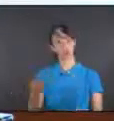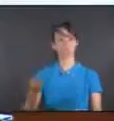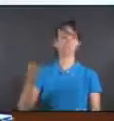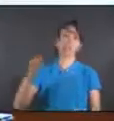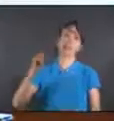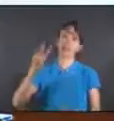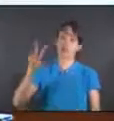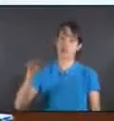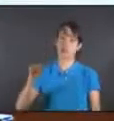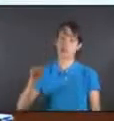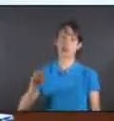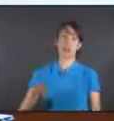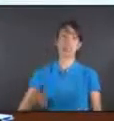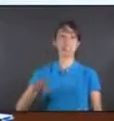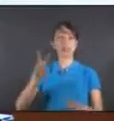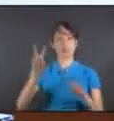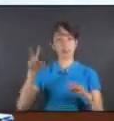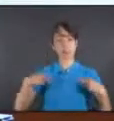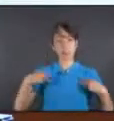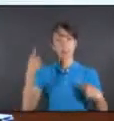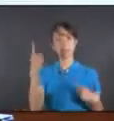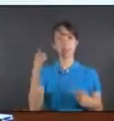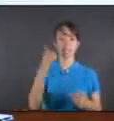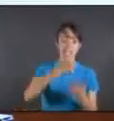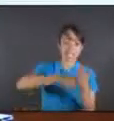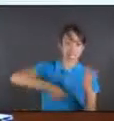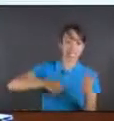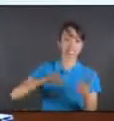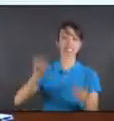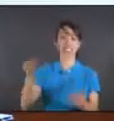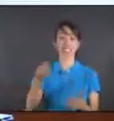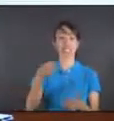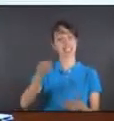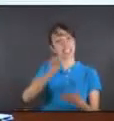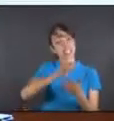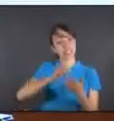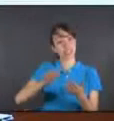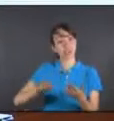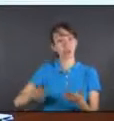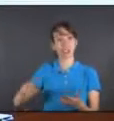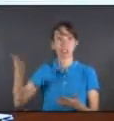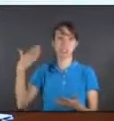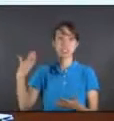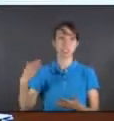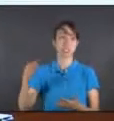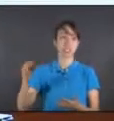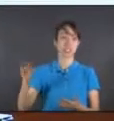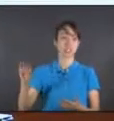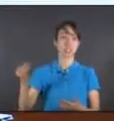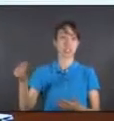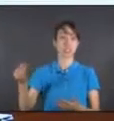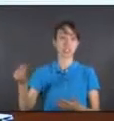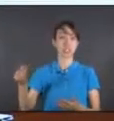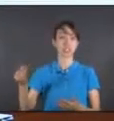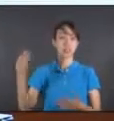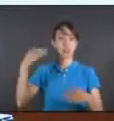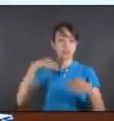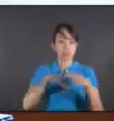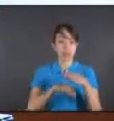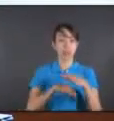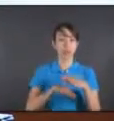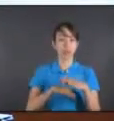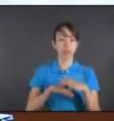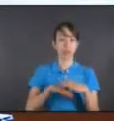mención subrayando en algunas oportunidades, esta carta la escribo yo de mi propia mano, de mi puño y